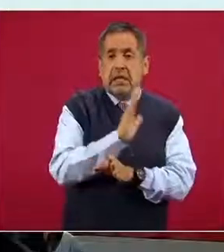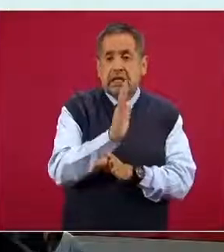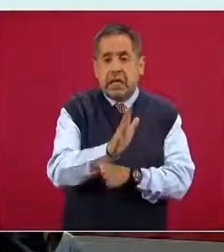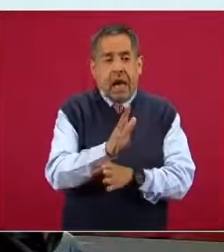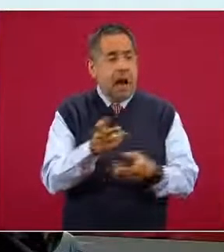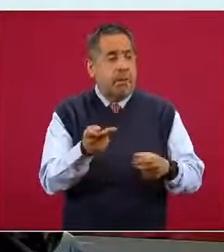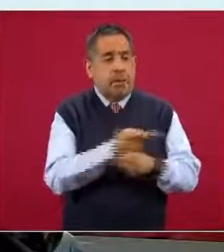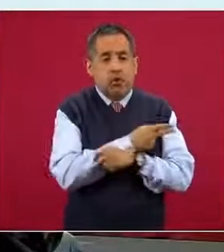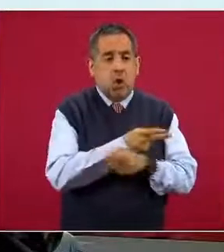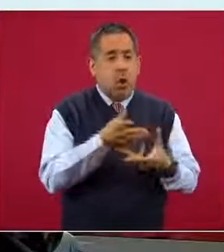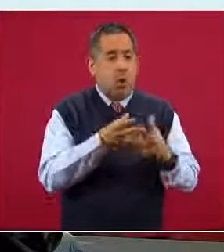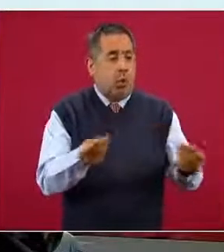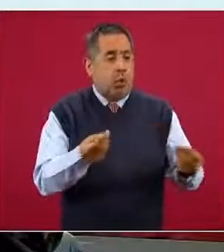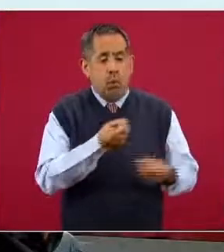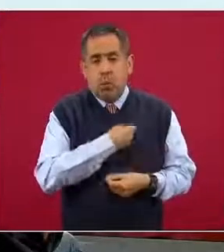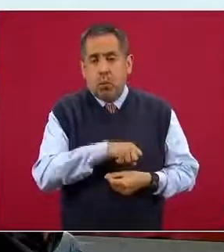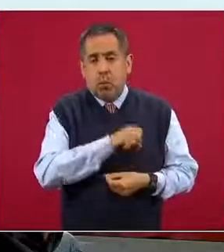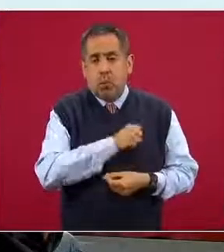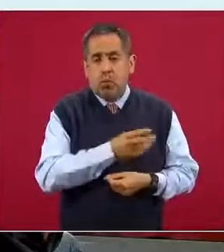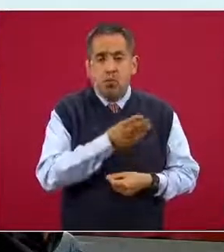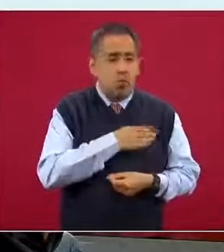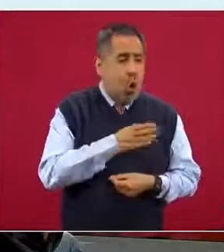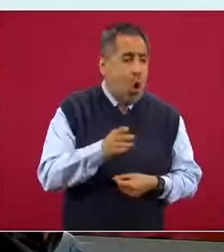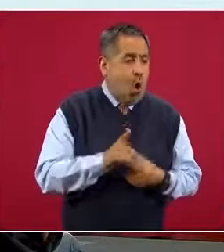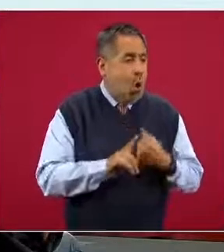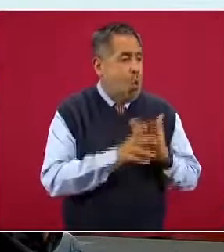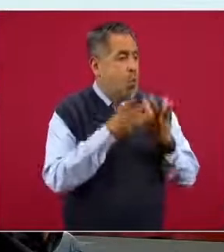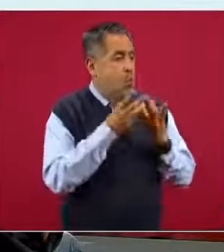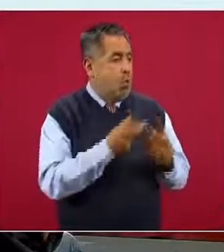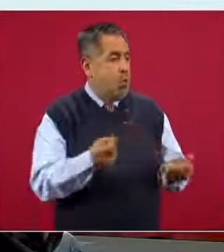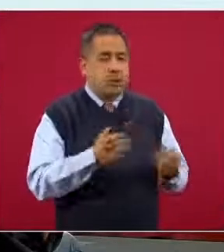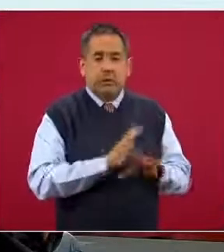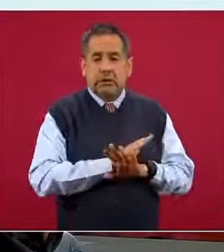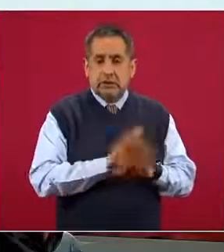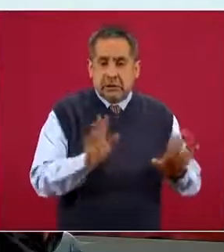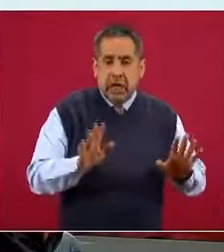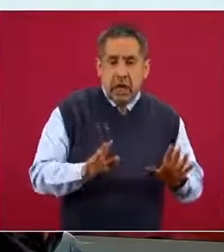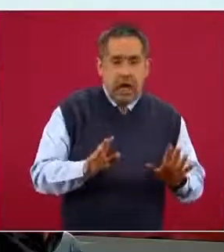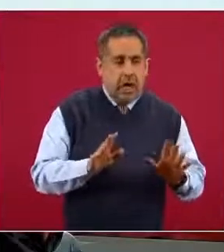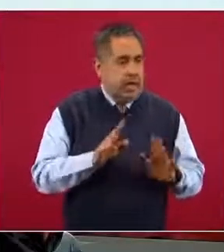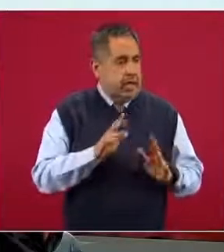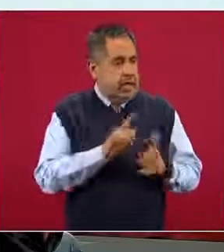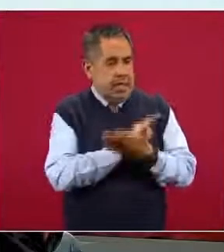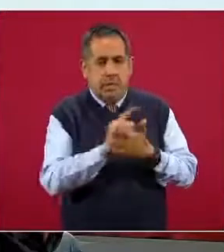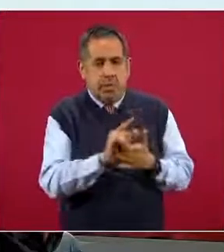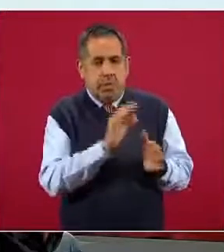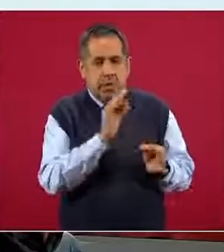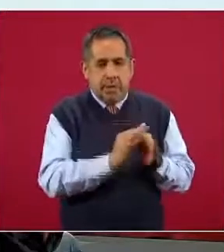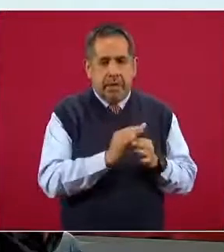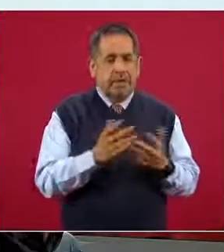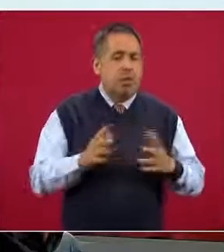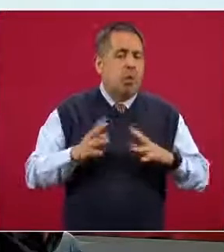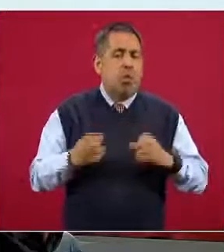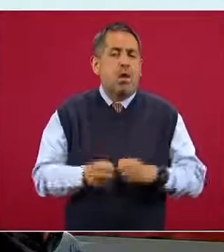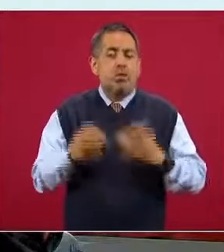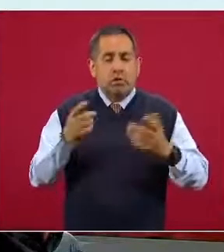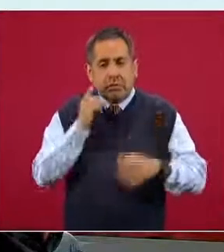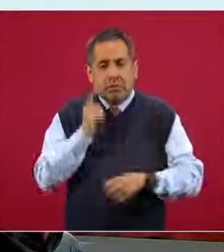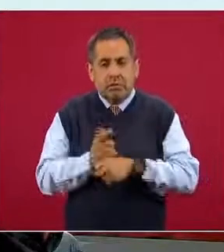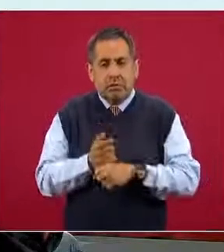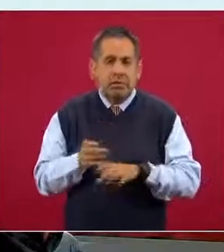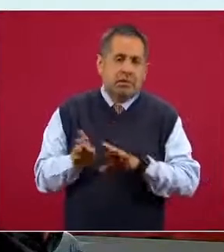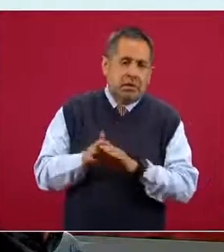o resolvieron sus problemas, resolvieron su enfermedad, son casos recuperados, y de estos tenemos